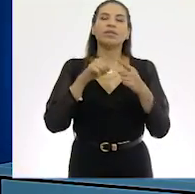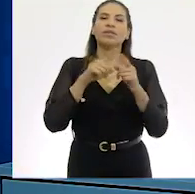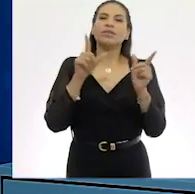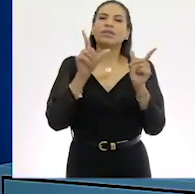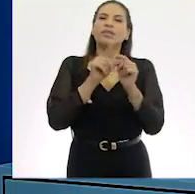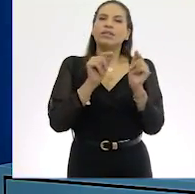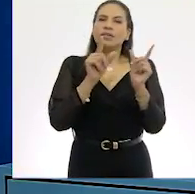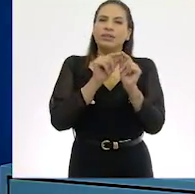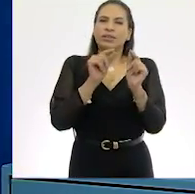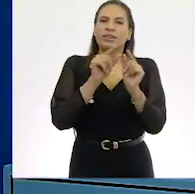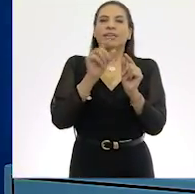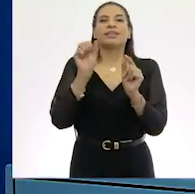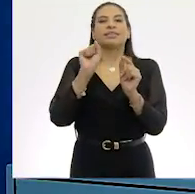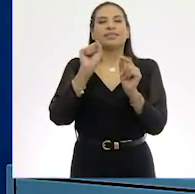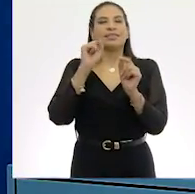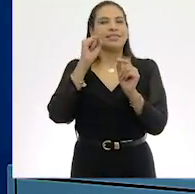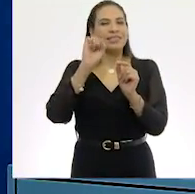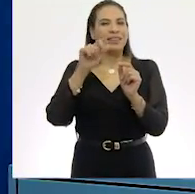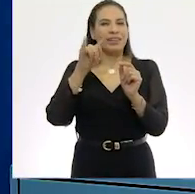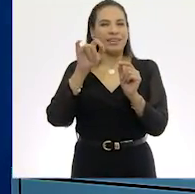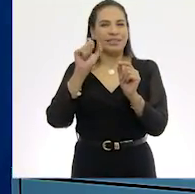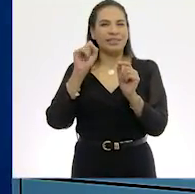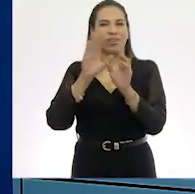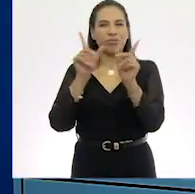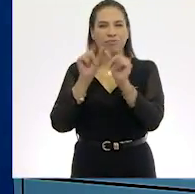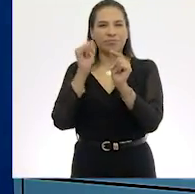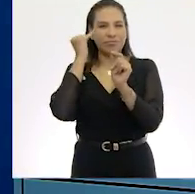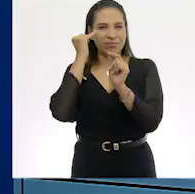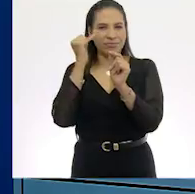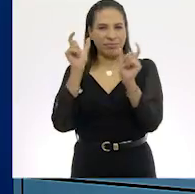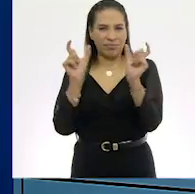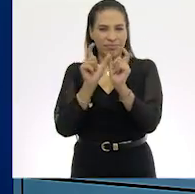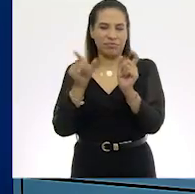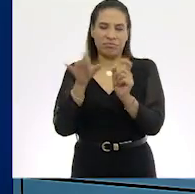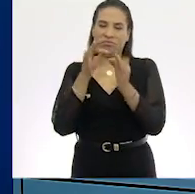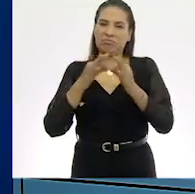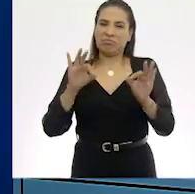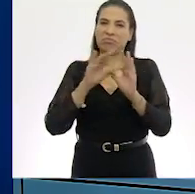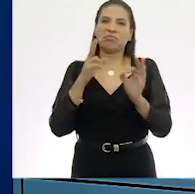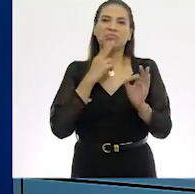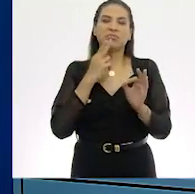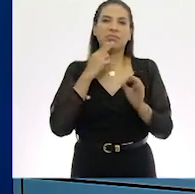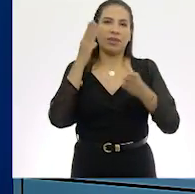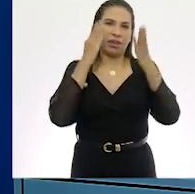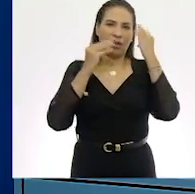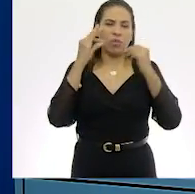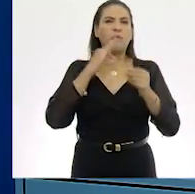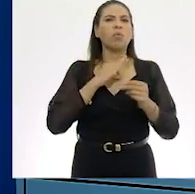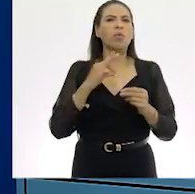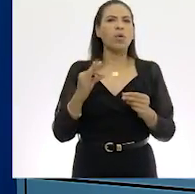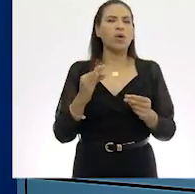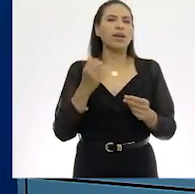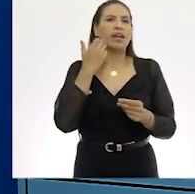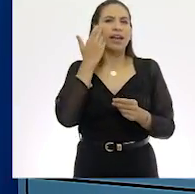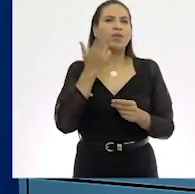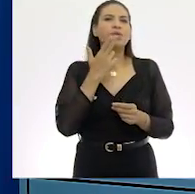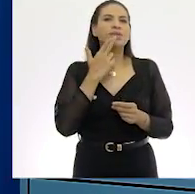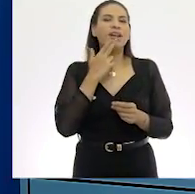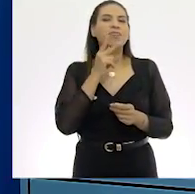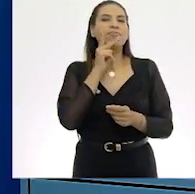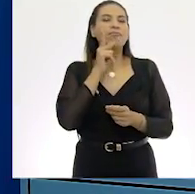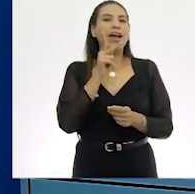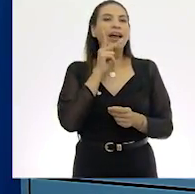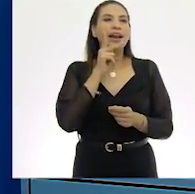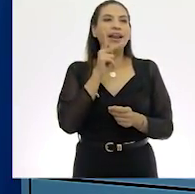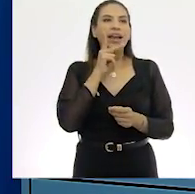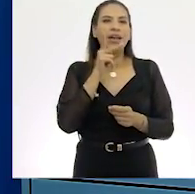síntesis son medios o instrumentos poderosos para aprender mejor. ¿Sí? Aprendimos que podemos y debemos usar palabras para